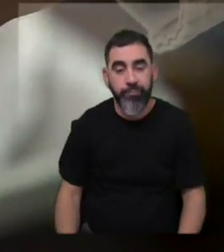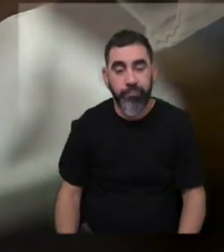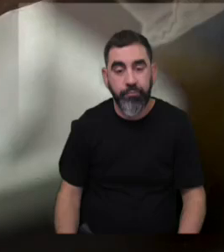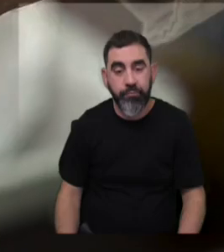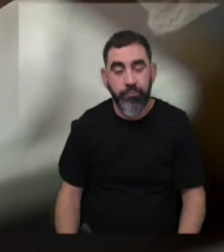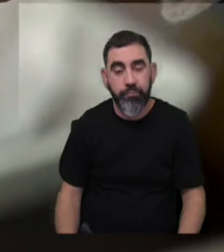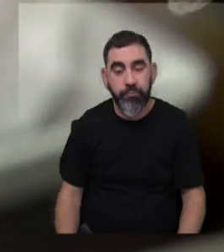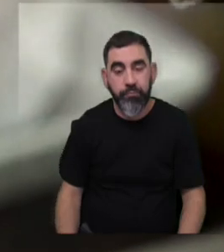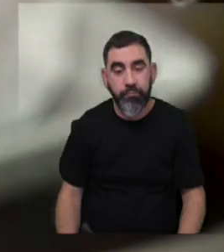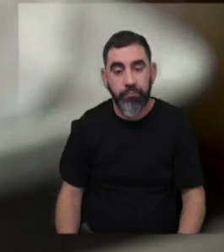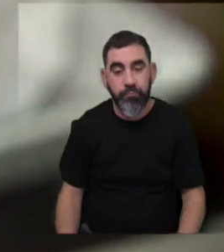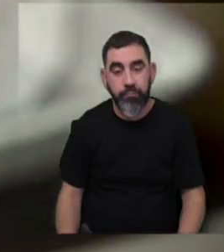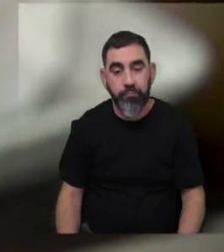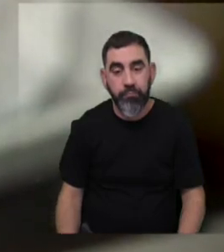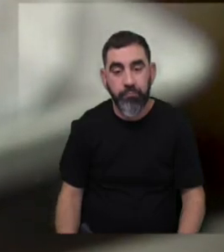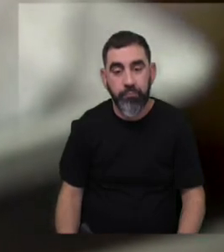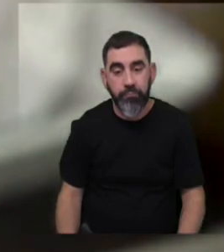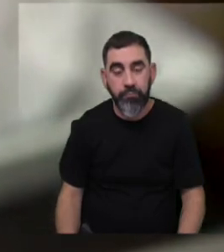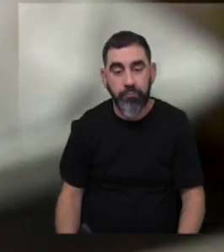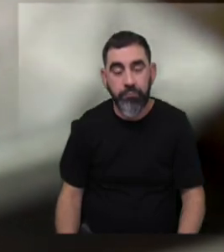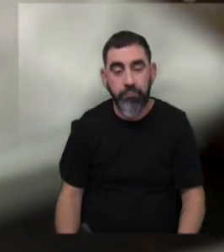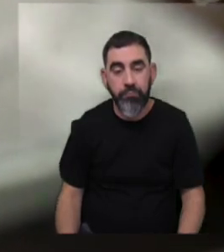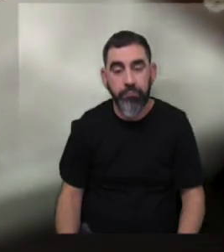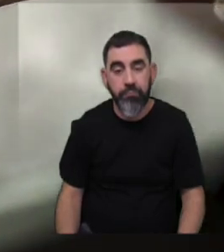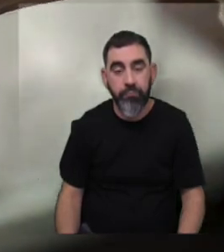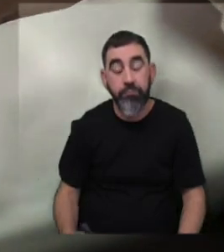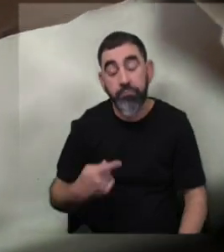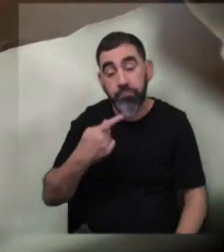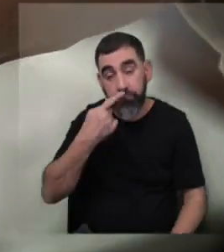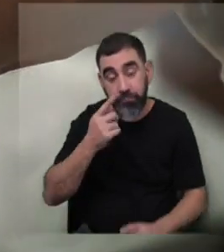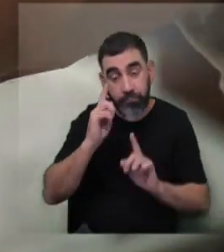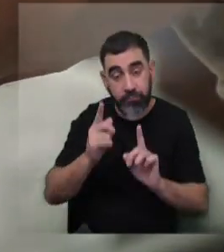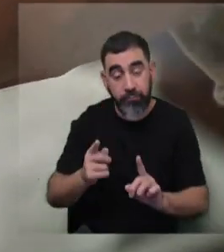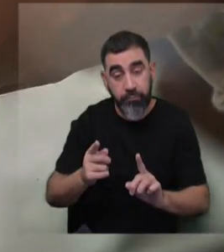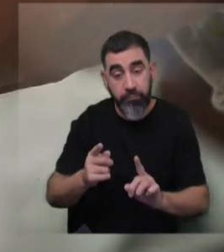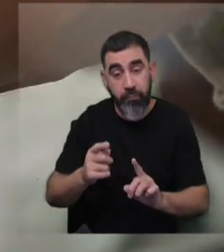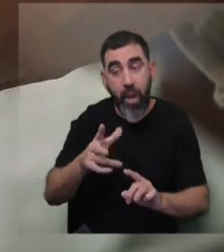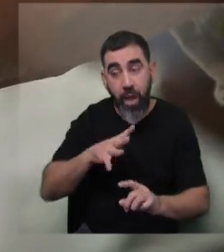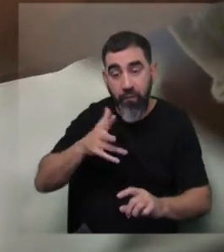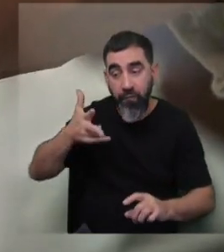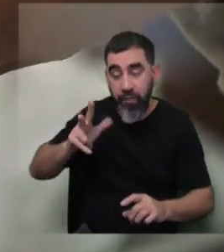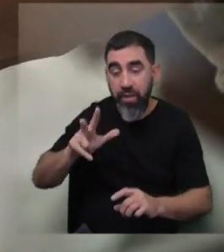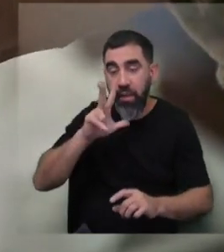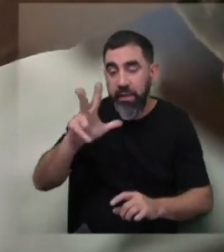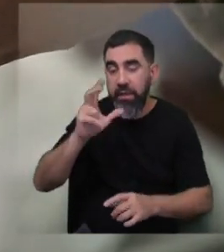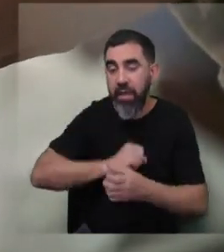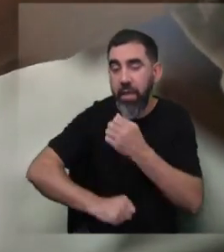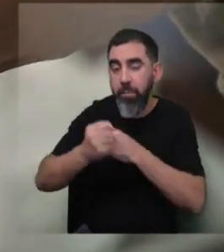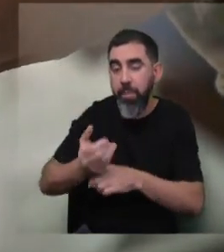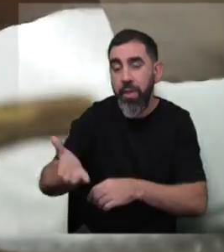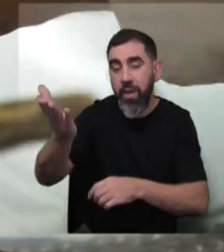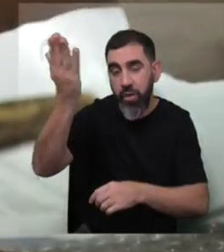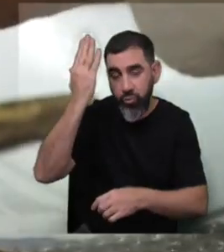utilizamos justamente para datar estos niveles. Y lo interesante es que tenemos las fechas de 3.000 años antes del